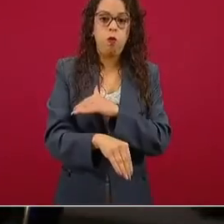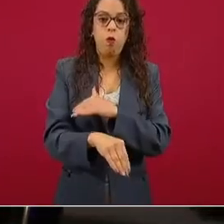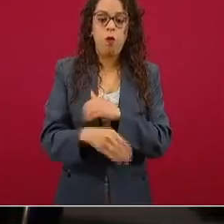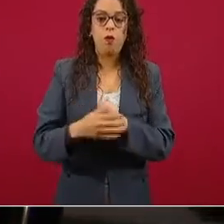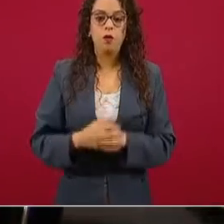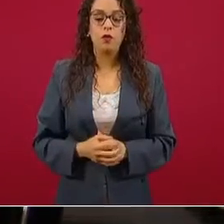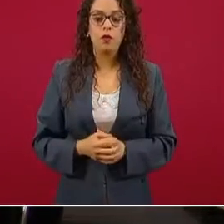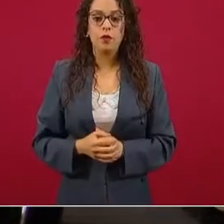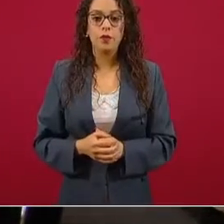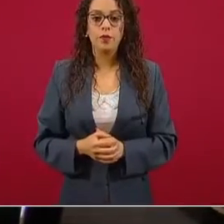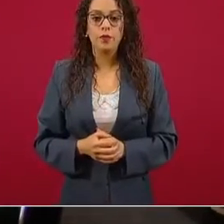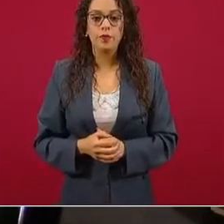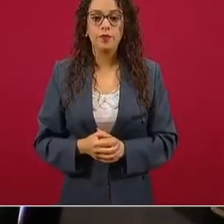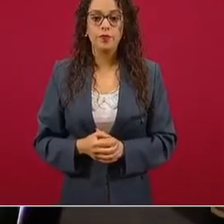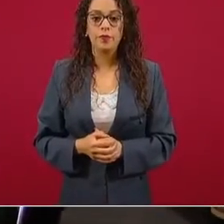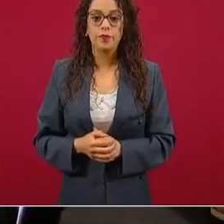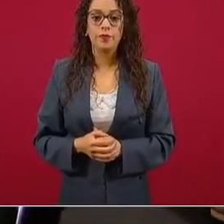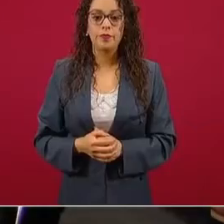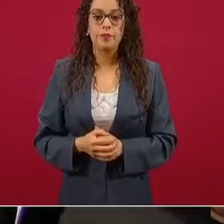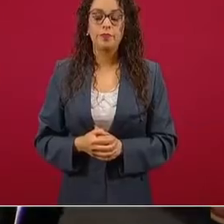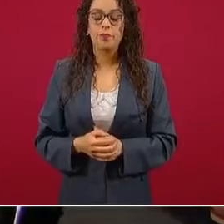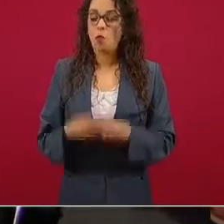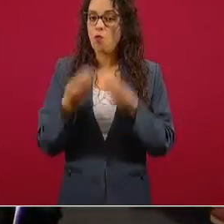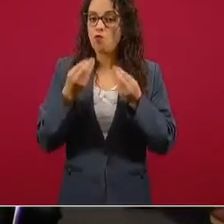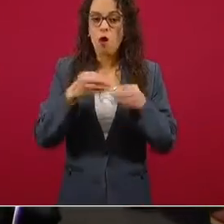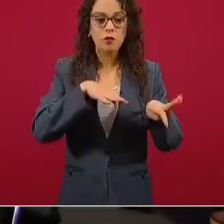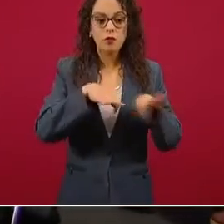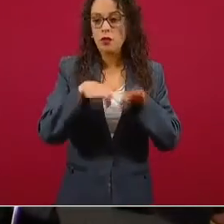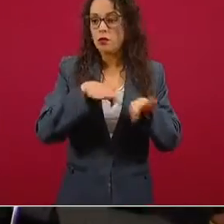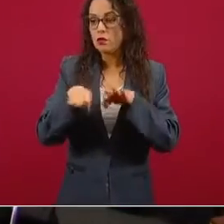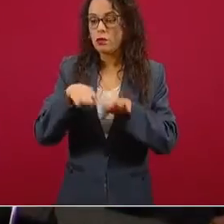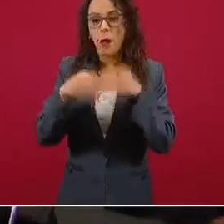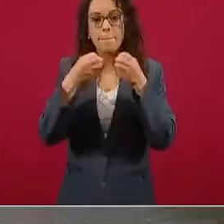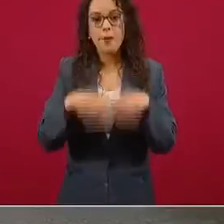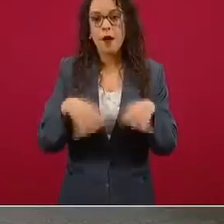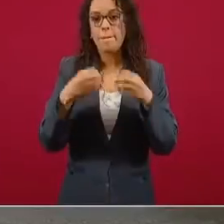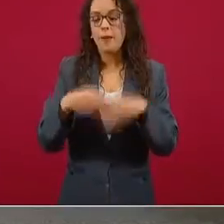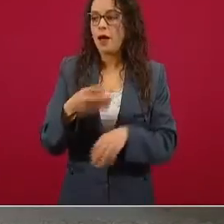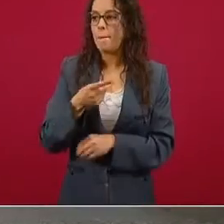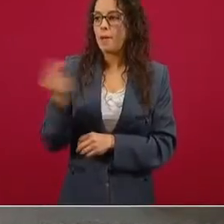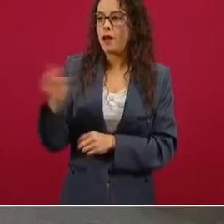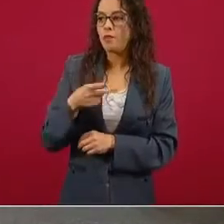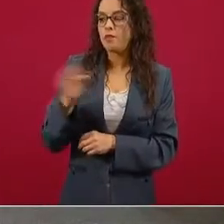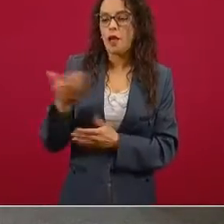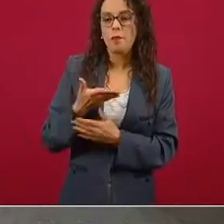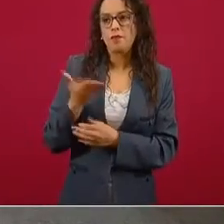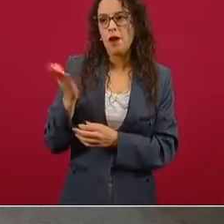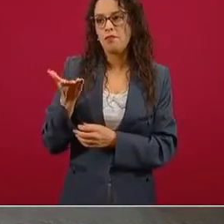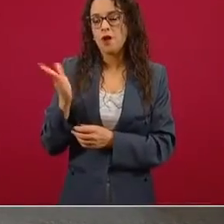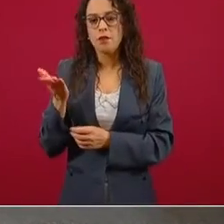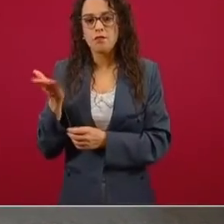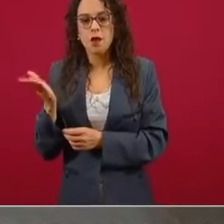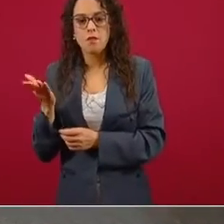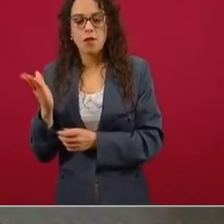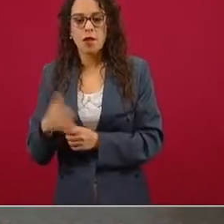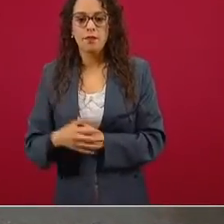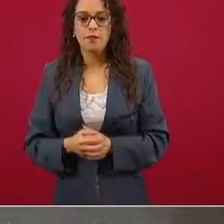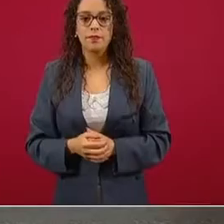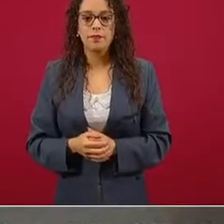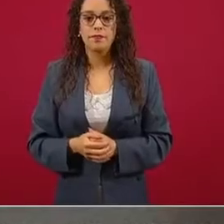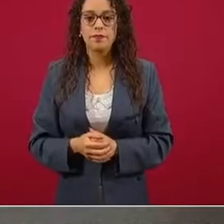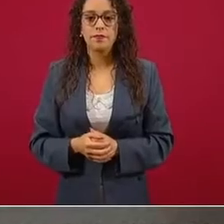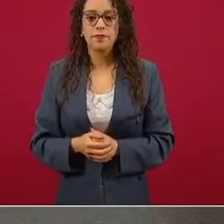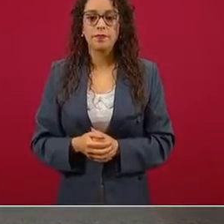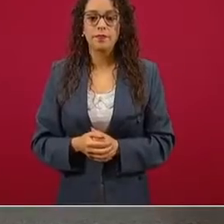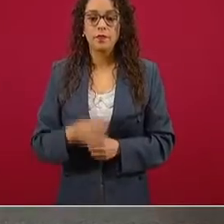y se perdieron empleos. Solo los trabajadores inscritos